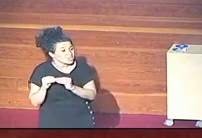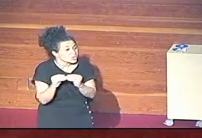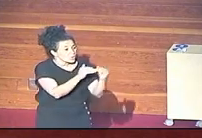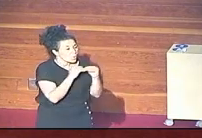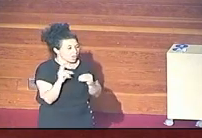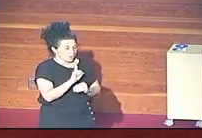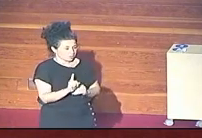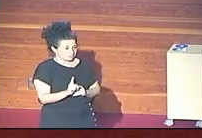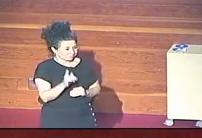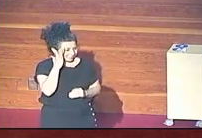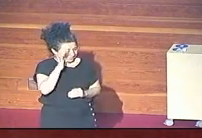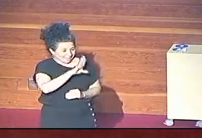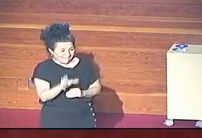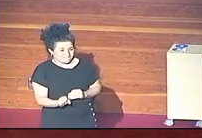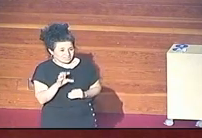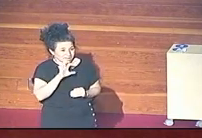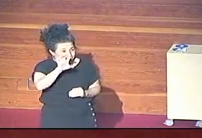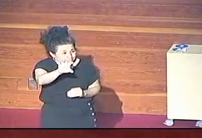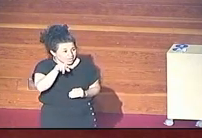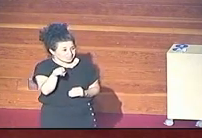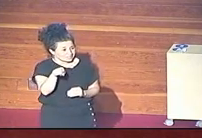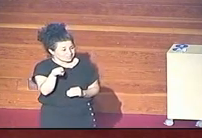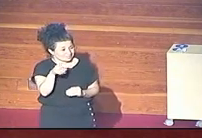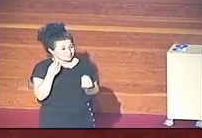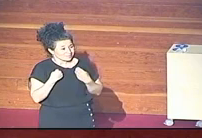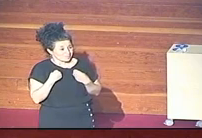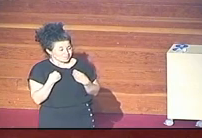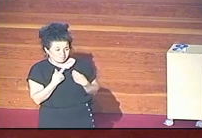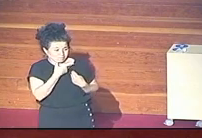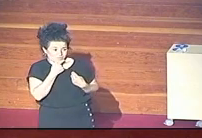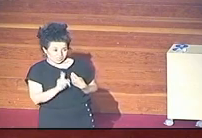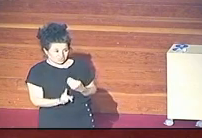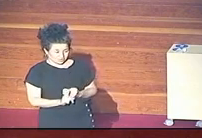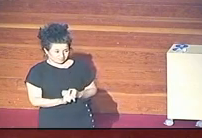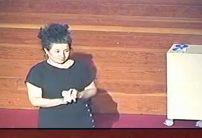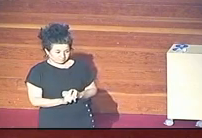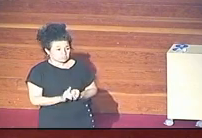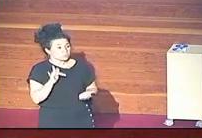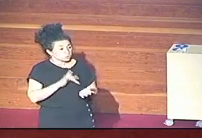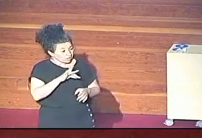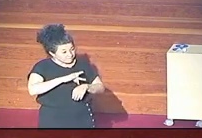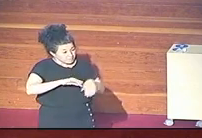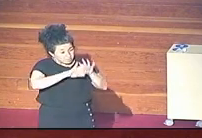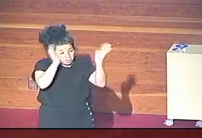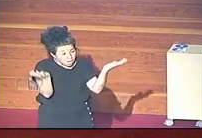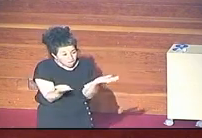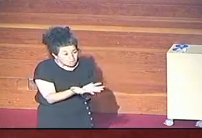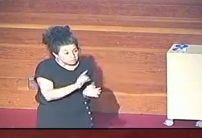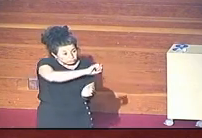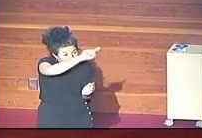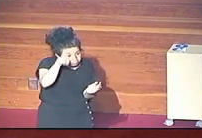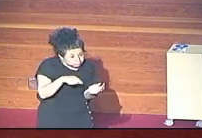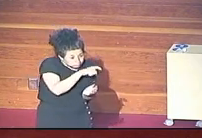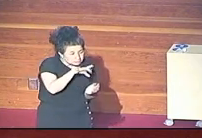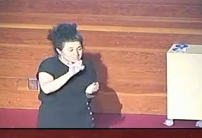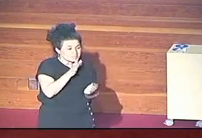áfrica no lo tendríamos tan fácil aunque es global tuvo un impacto en todo el planeta pero es muy